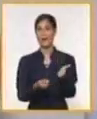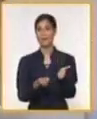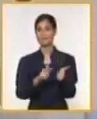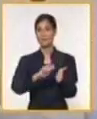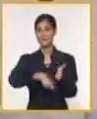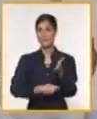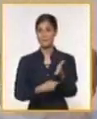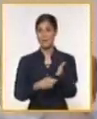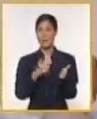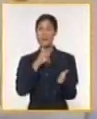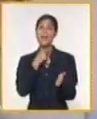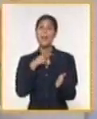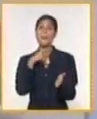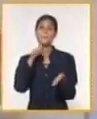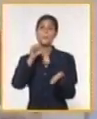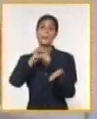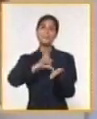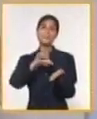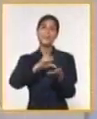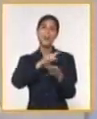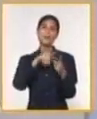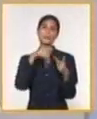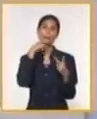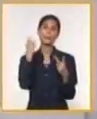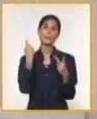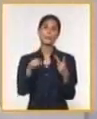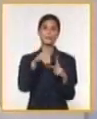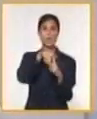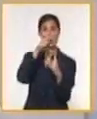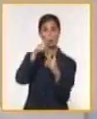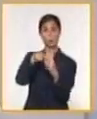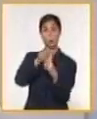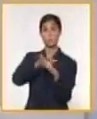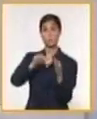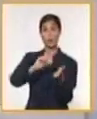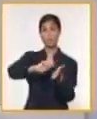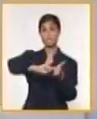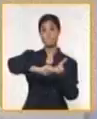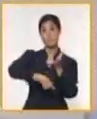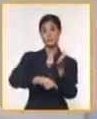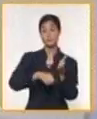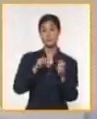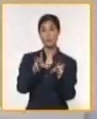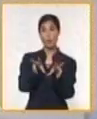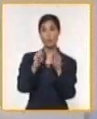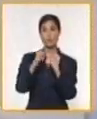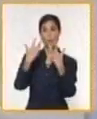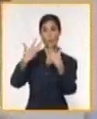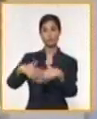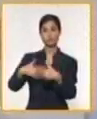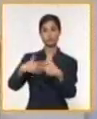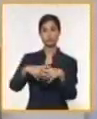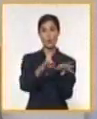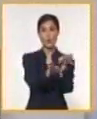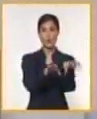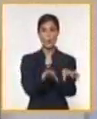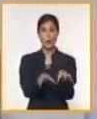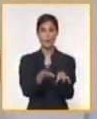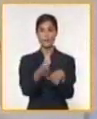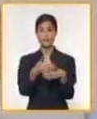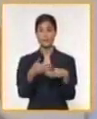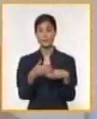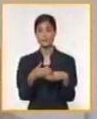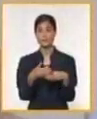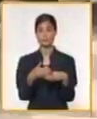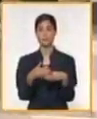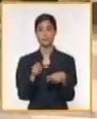Irán con Rusia para la construcción de 8 nuevas centrales nucleares en distintas... Pero además, ¿con qué moral?